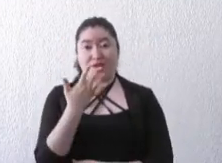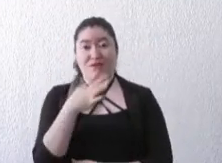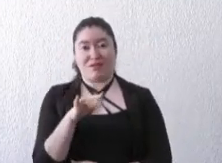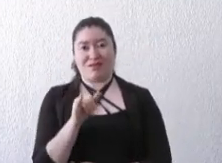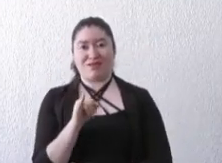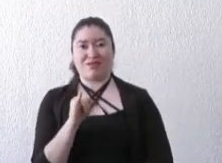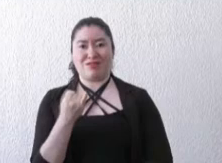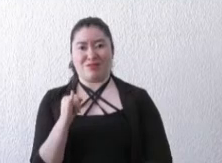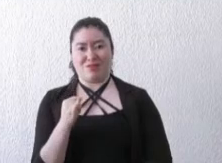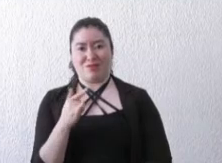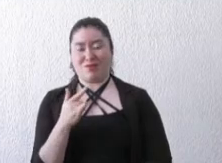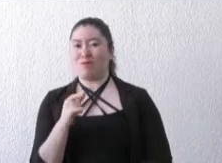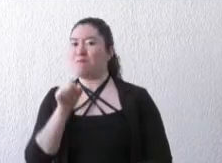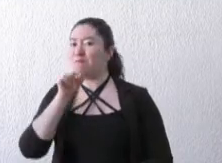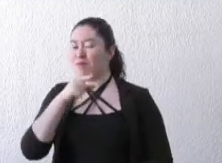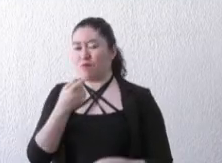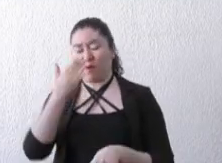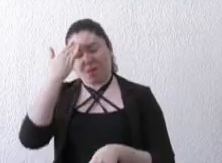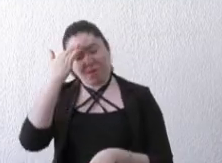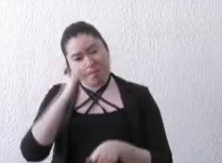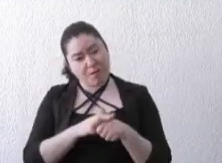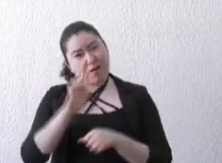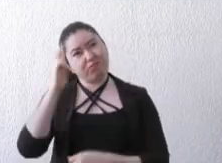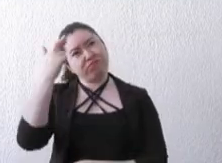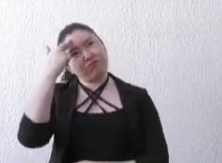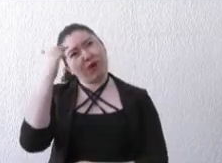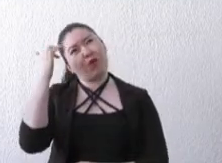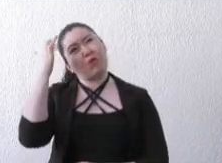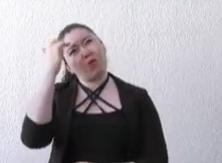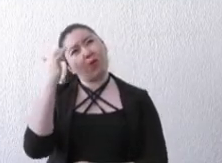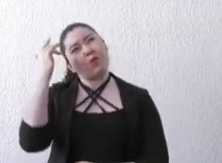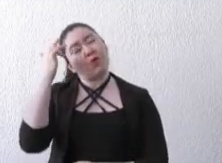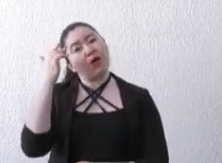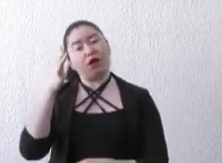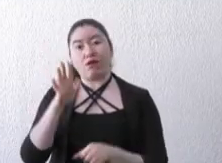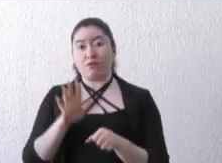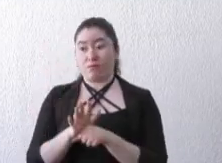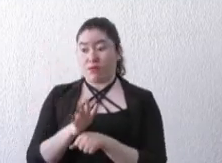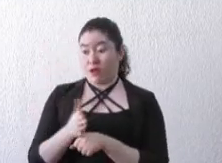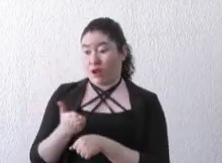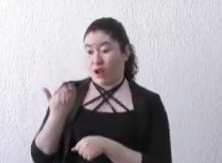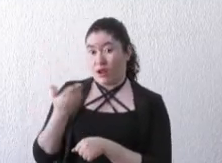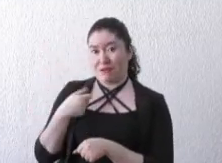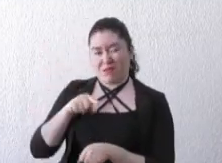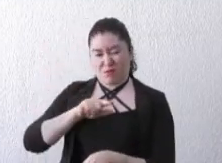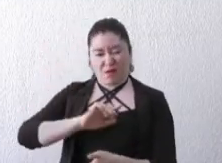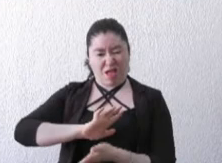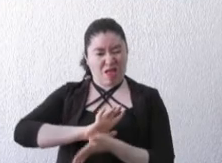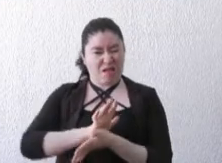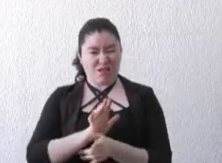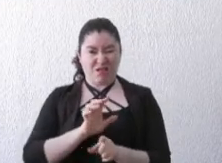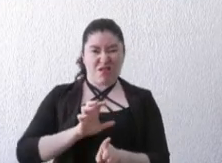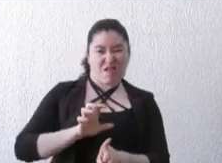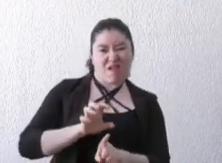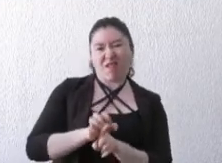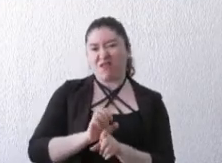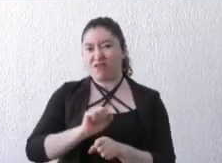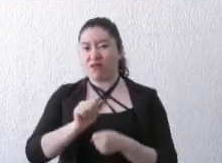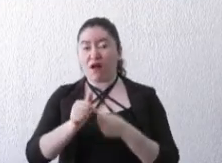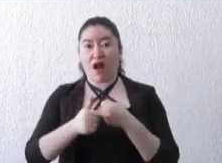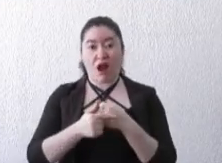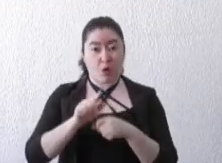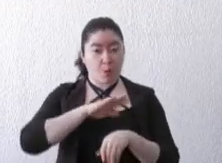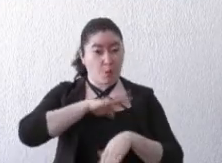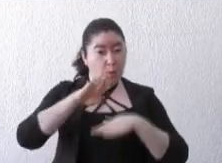conmemorar y sobre todo reflexionar que nunca más un muerto por represión y nunca más una represión a